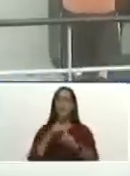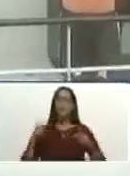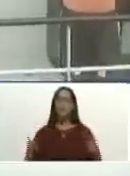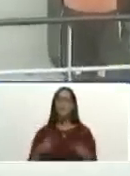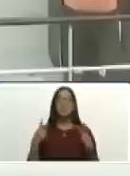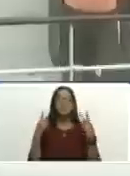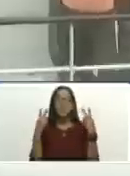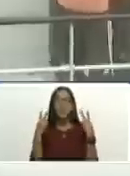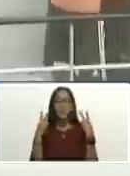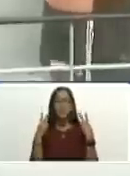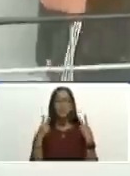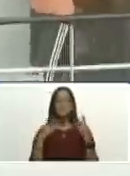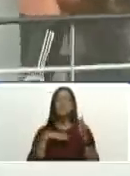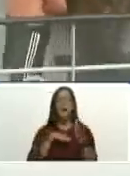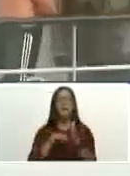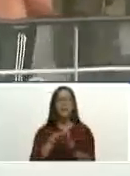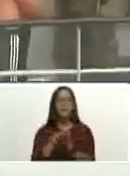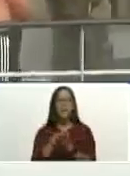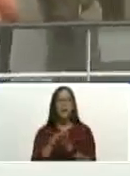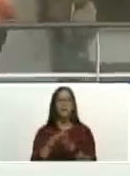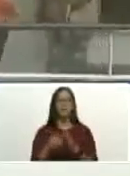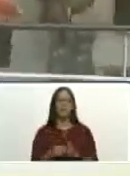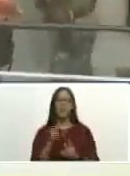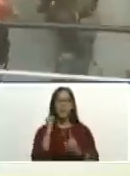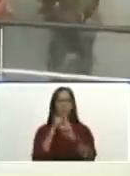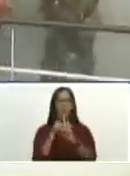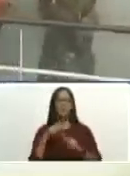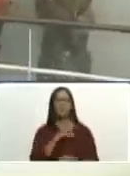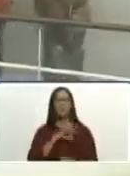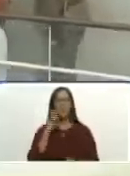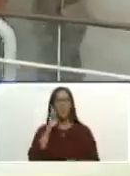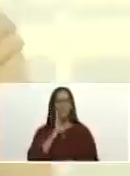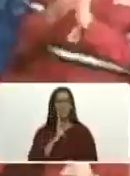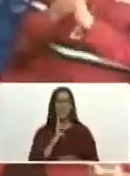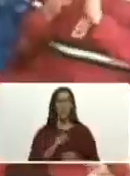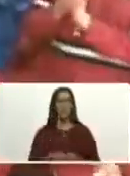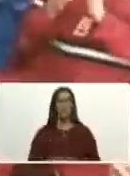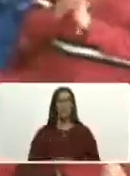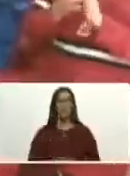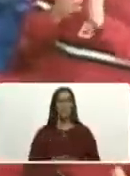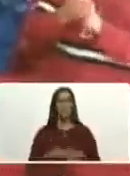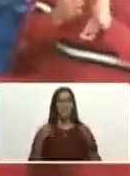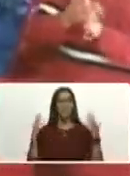victorioso y avanzando hacia los grandes objetivos del socialismo bolivariano.